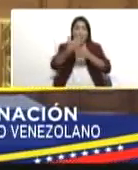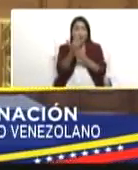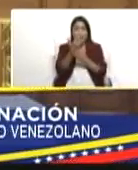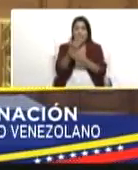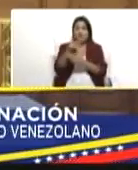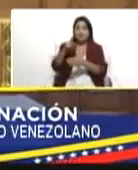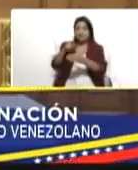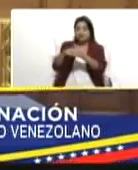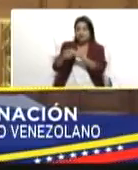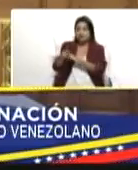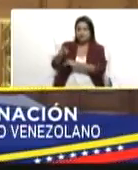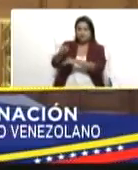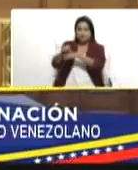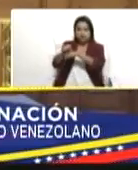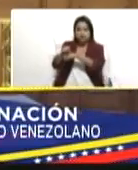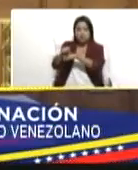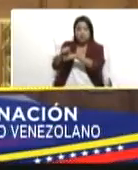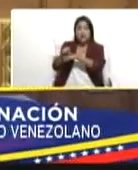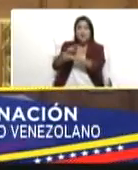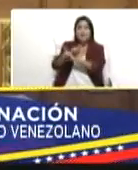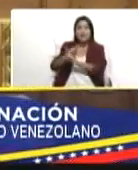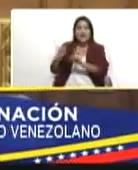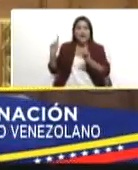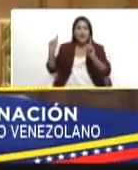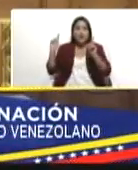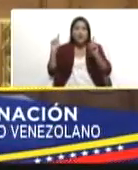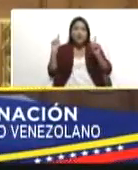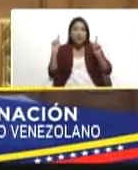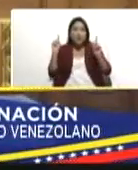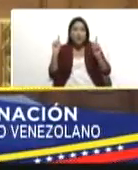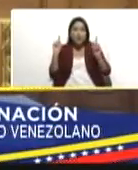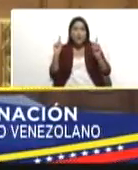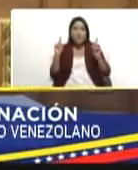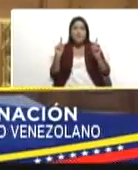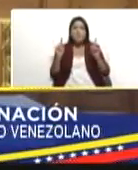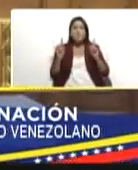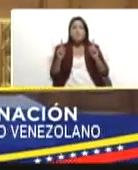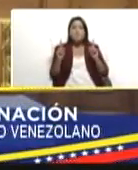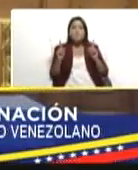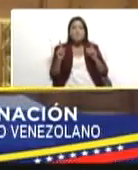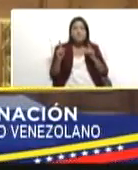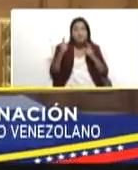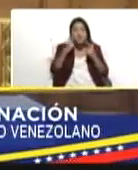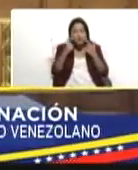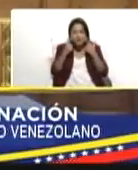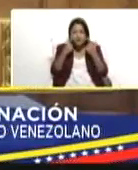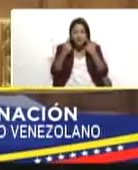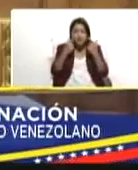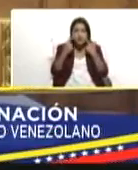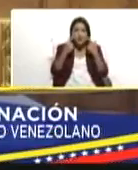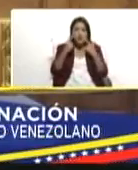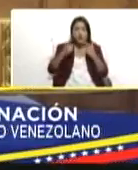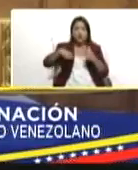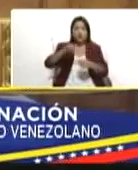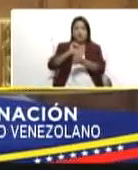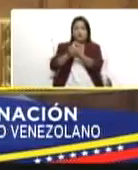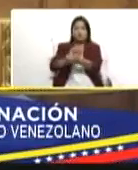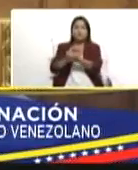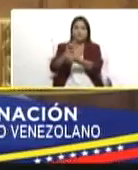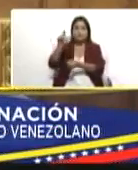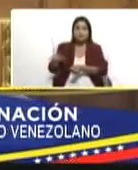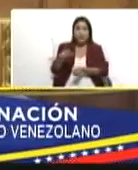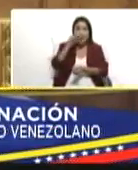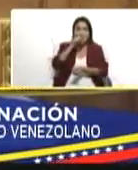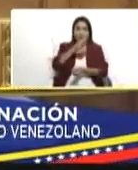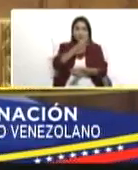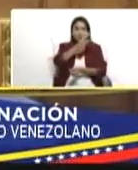madrugada y resulta que pin pum pa le pusimos los ganchos